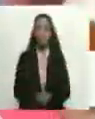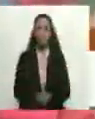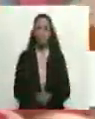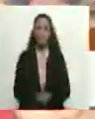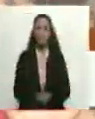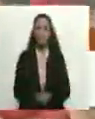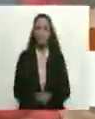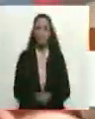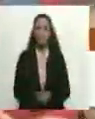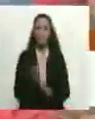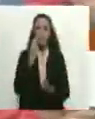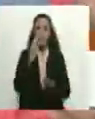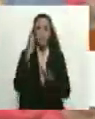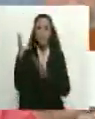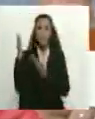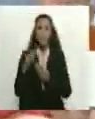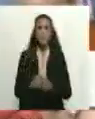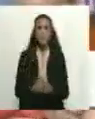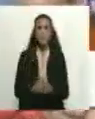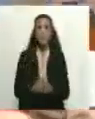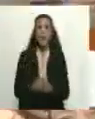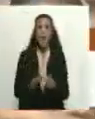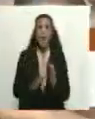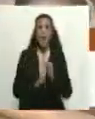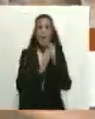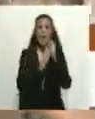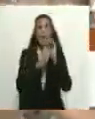Yoneibi Fonseca, líder comunitaria.